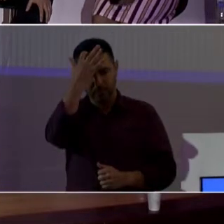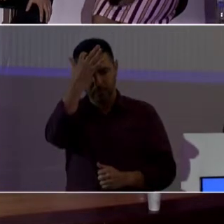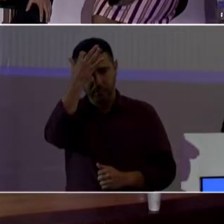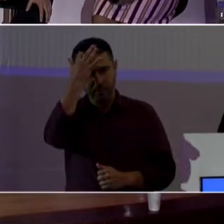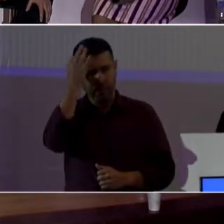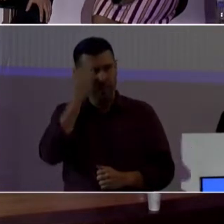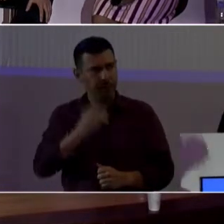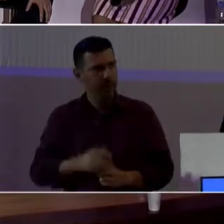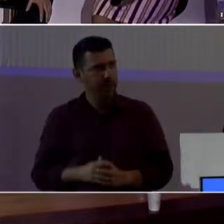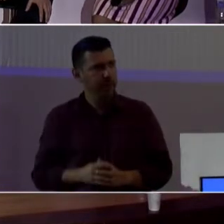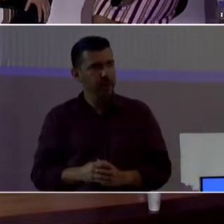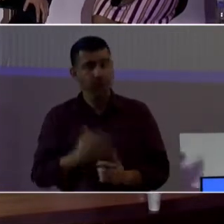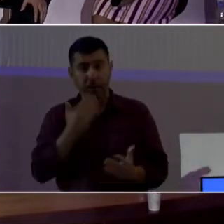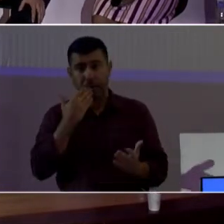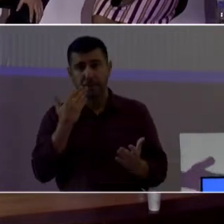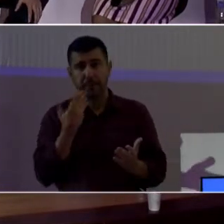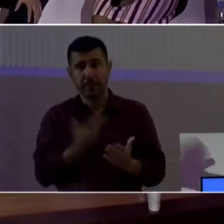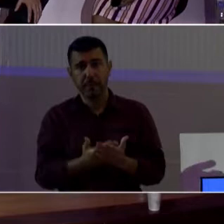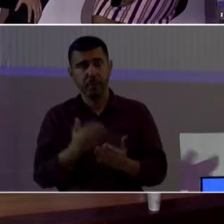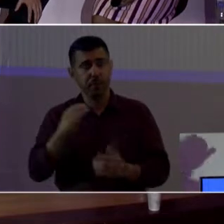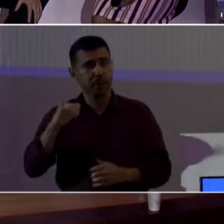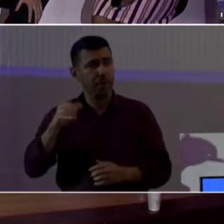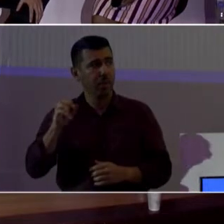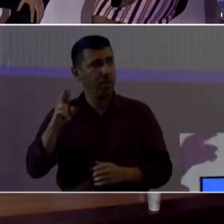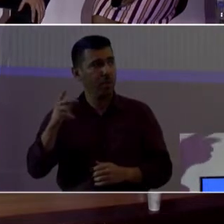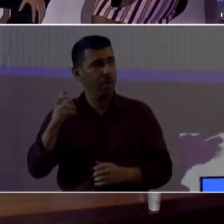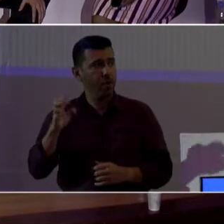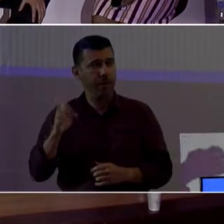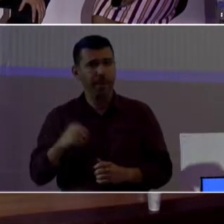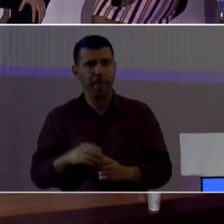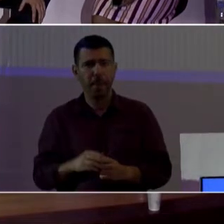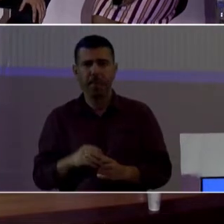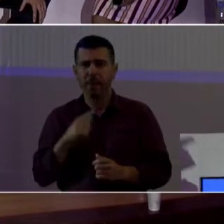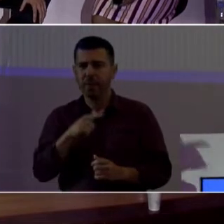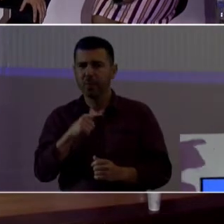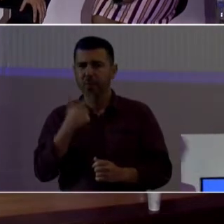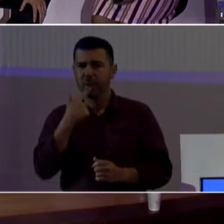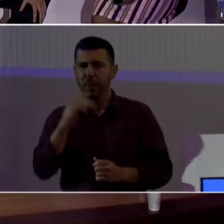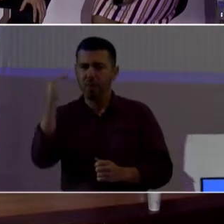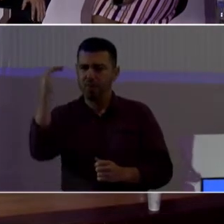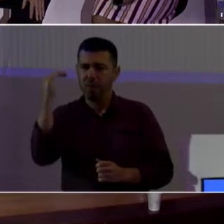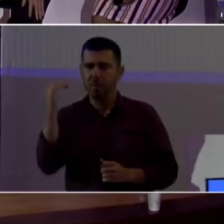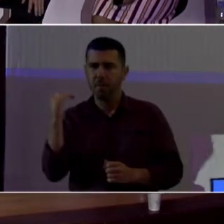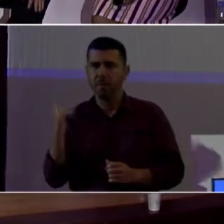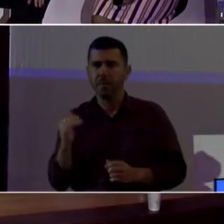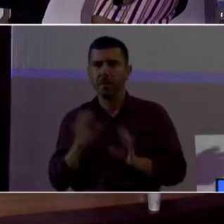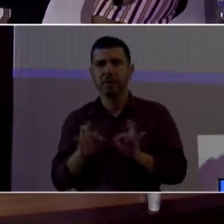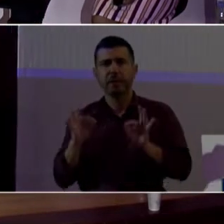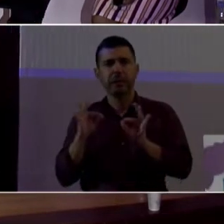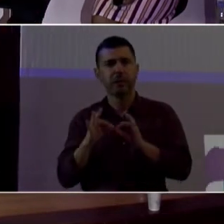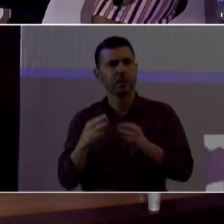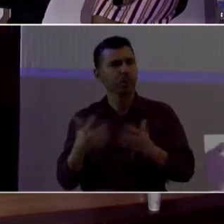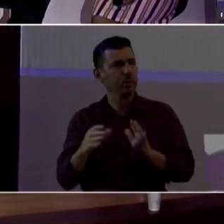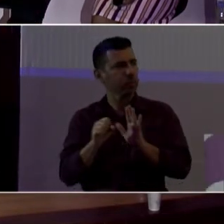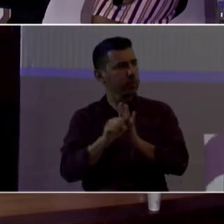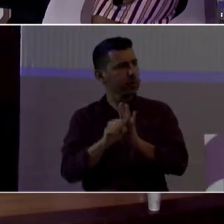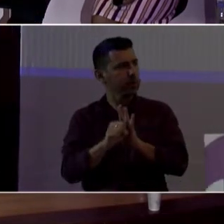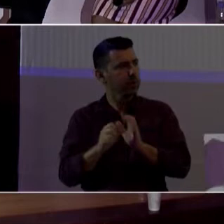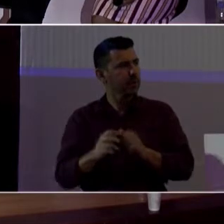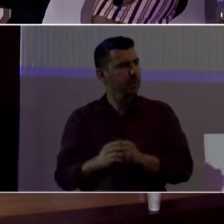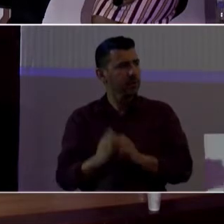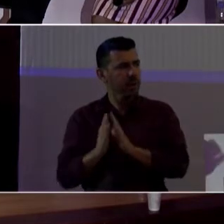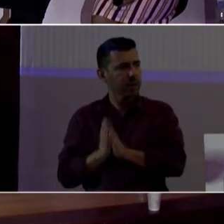Muchas gracias, Jorge. Hay unos datos muy significativos y es, nosotros hicimos entre el 17 de